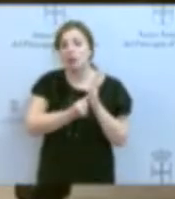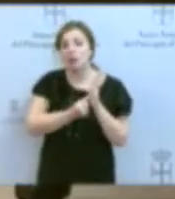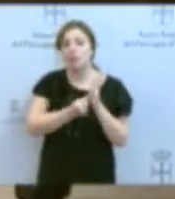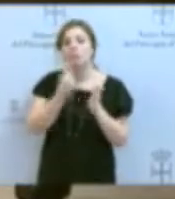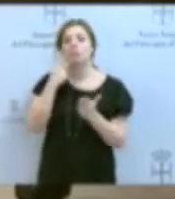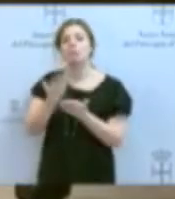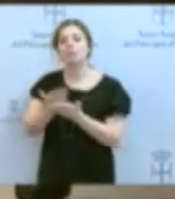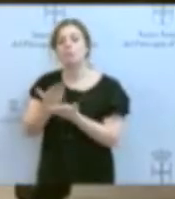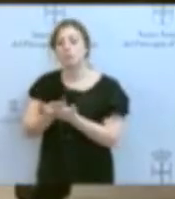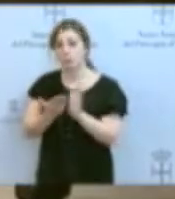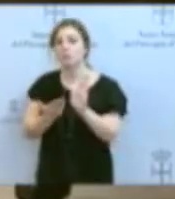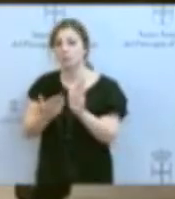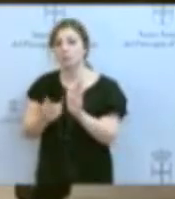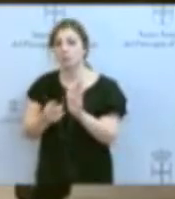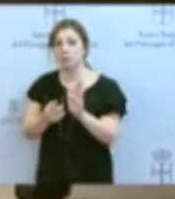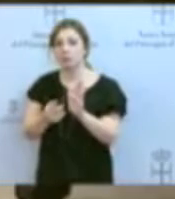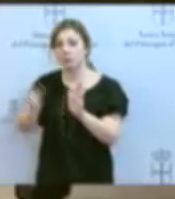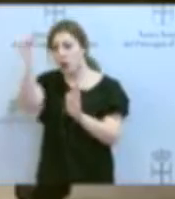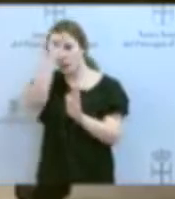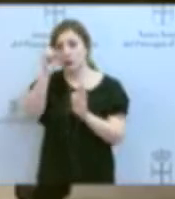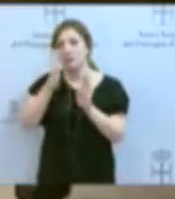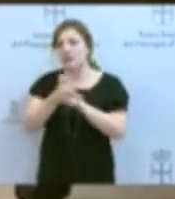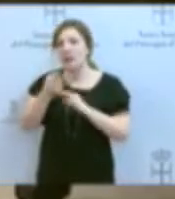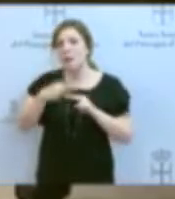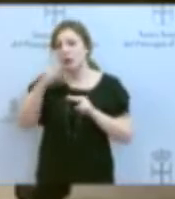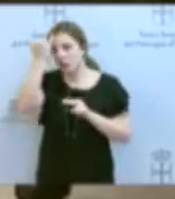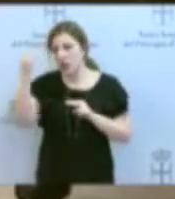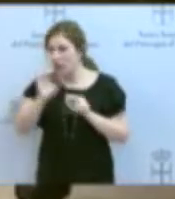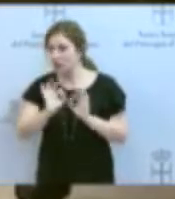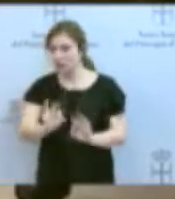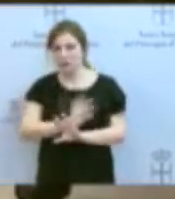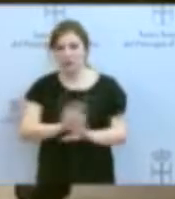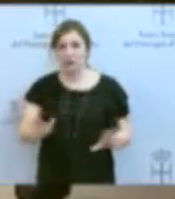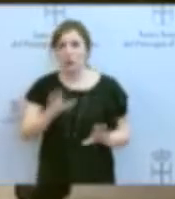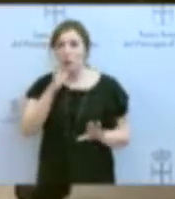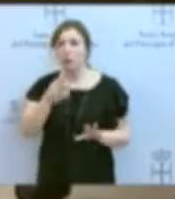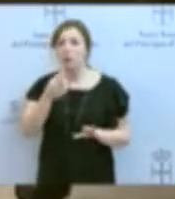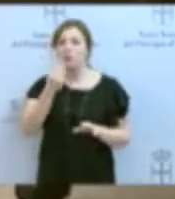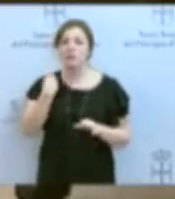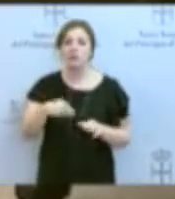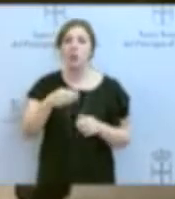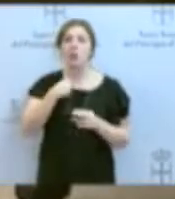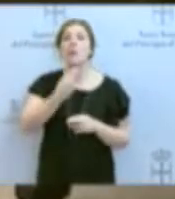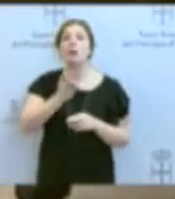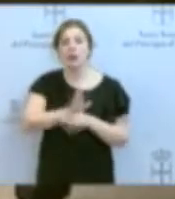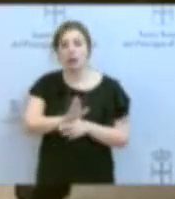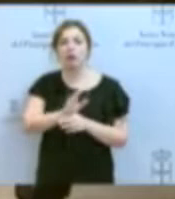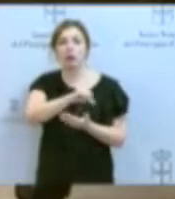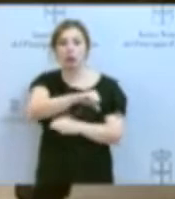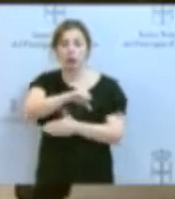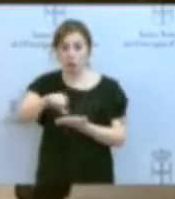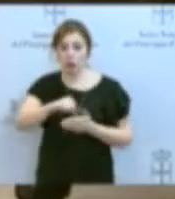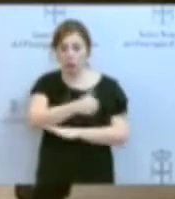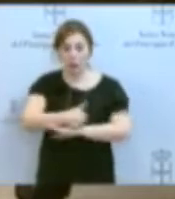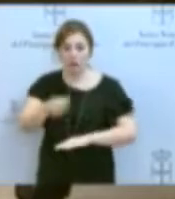y reafirmar una posición puramente ideológica. Y me voy a aprovechar, ya que han mencionado tanto el portavoz de Ciudadanos como usted cuestiones relacionadas con el